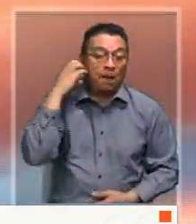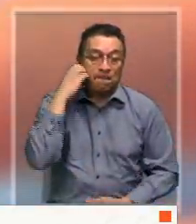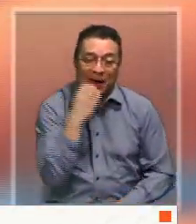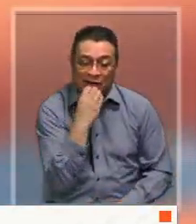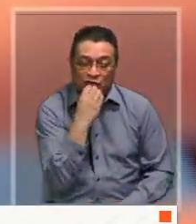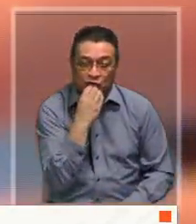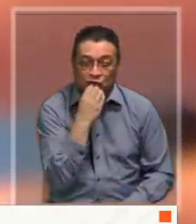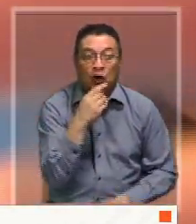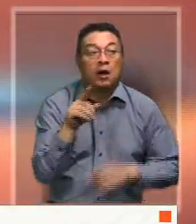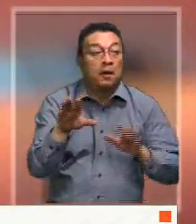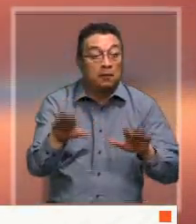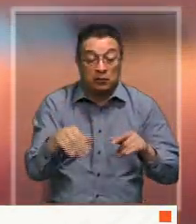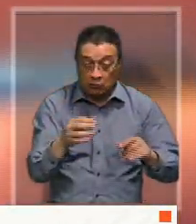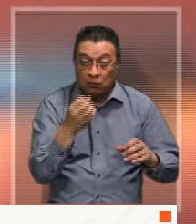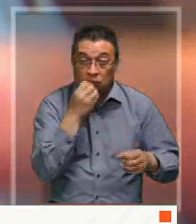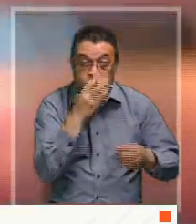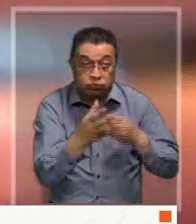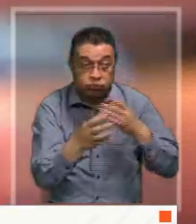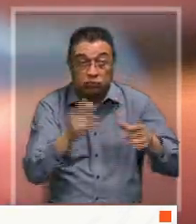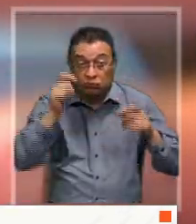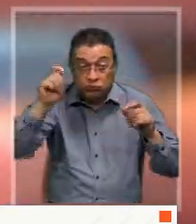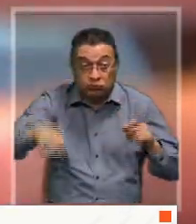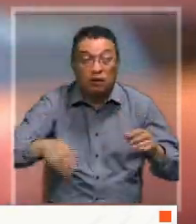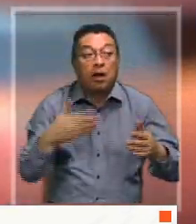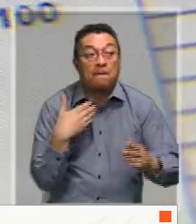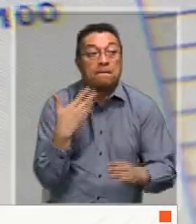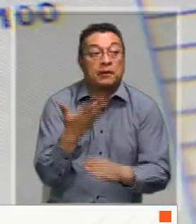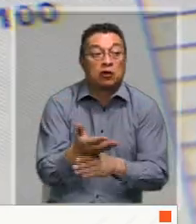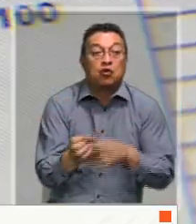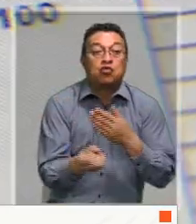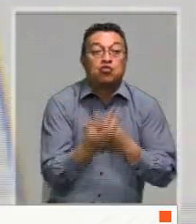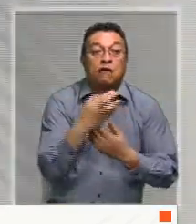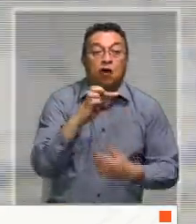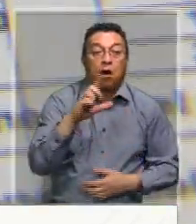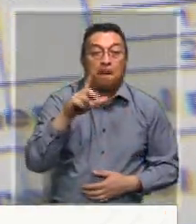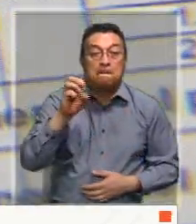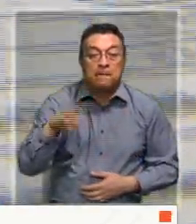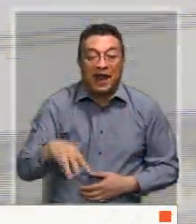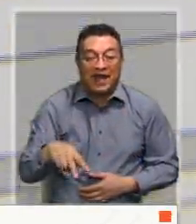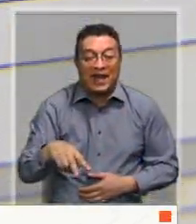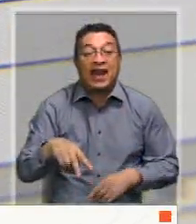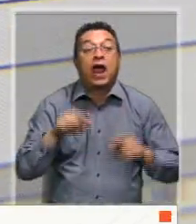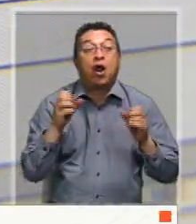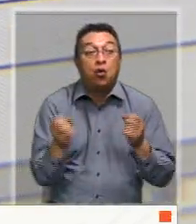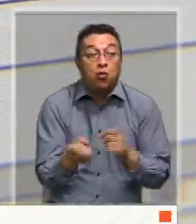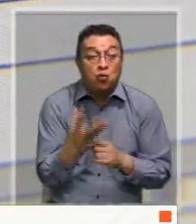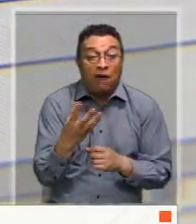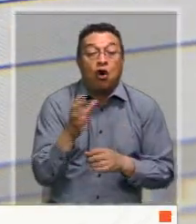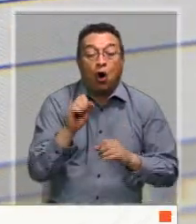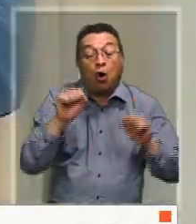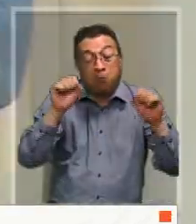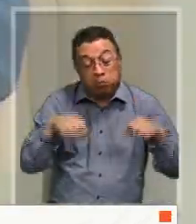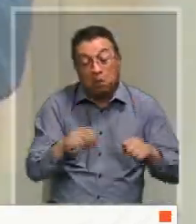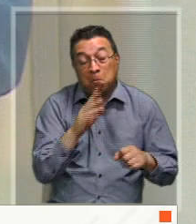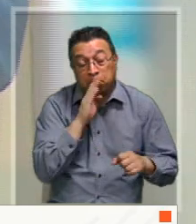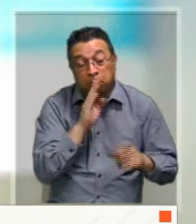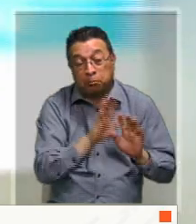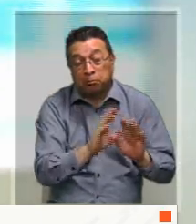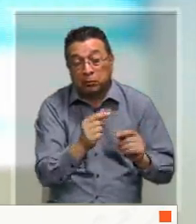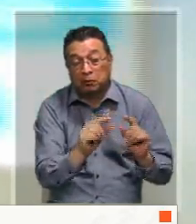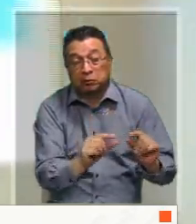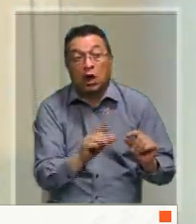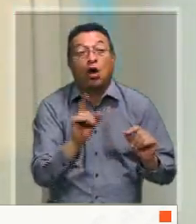tienen los afiliados para pronunciarse, es decir, solicitar un nuevo plan, desafiliarse o aceptar los nuevos valores. Si no lo hace, se